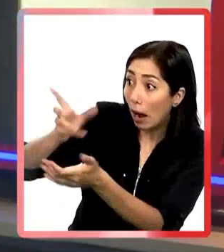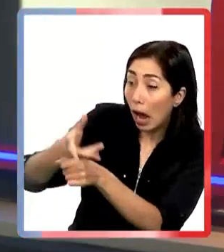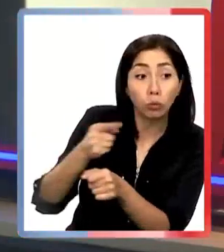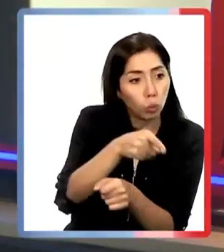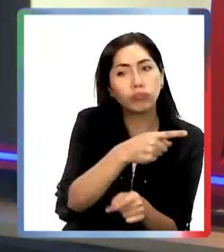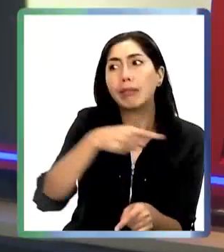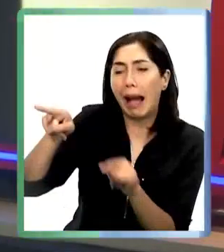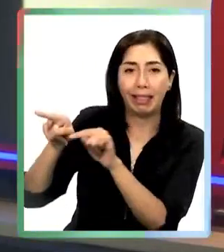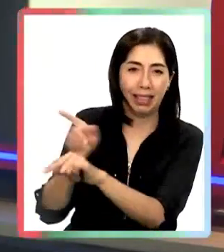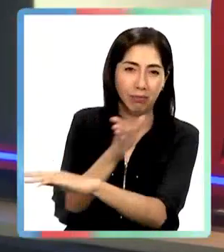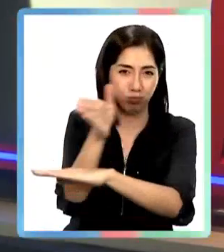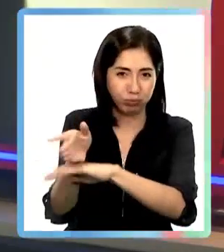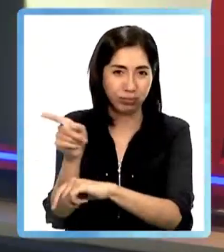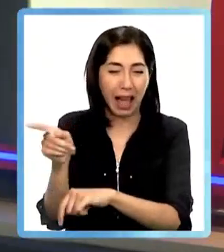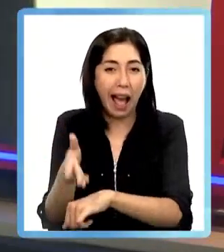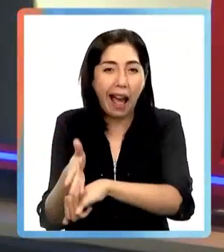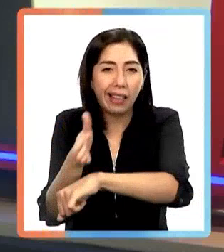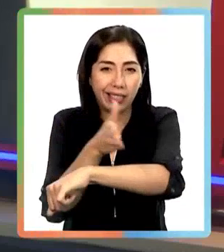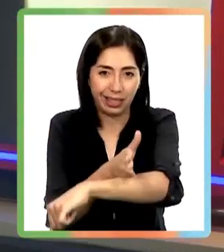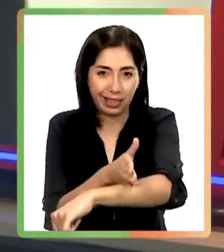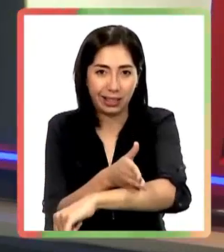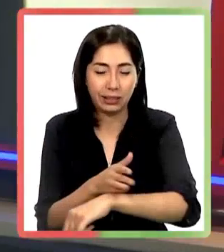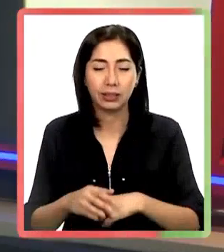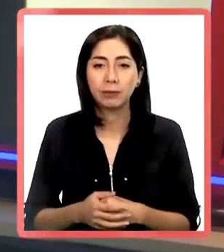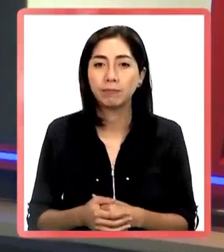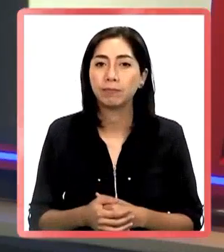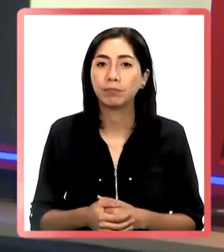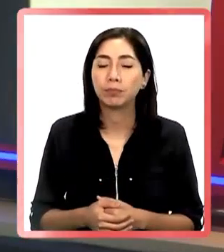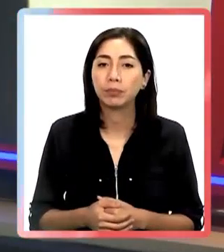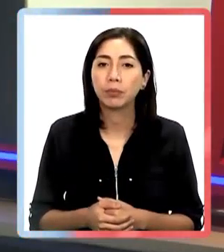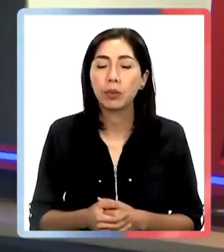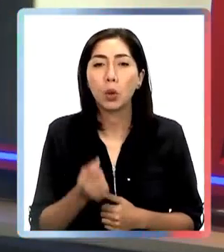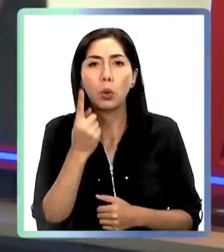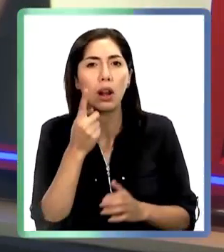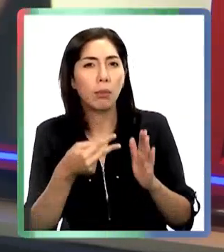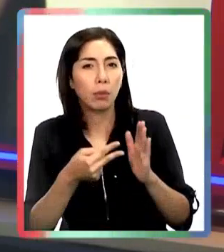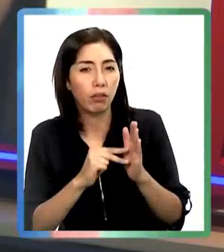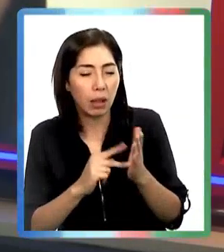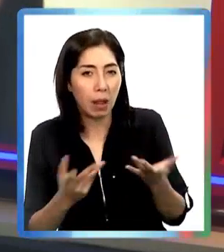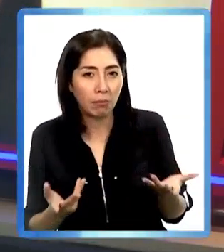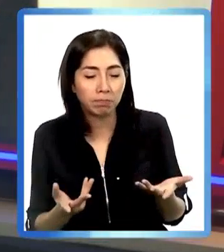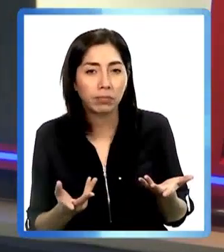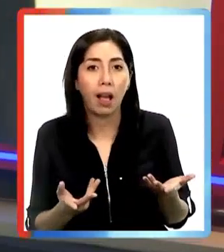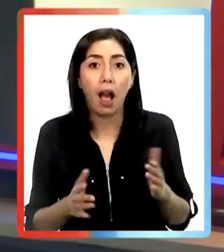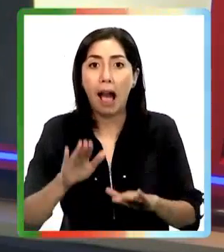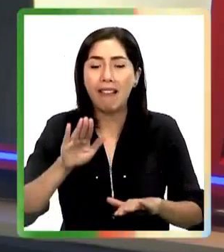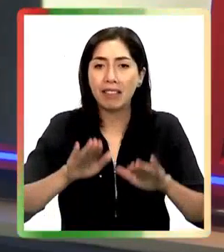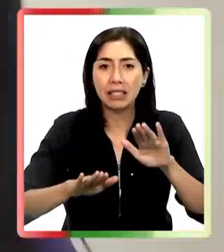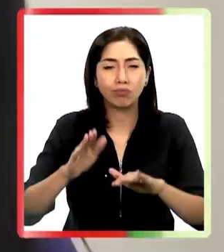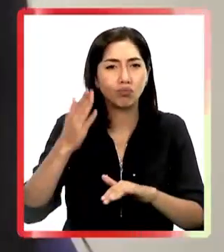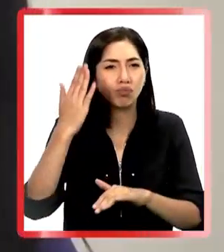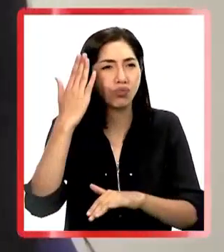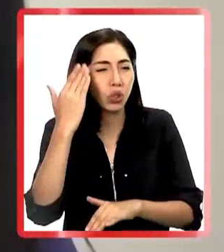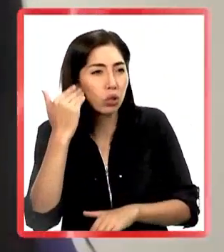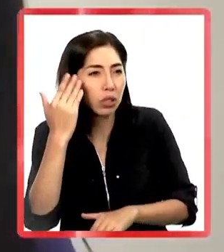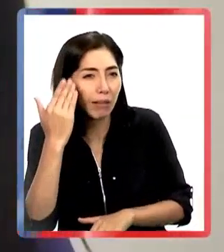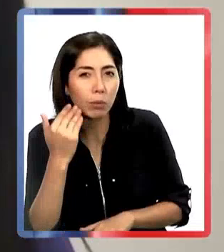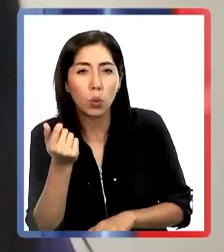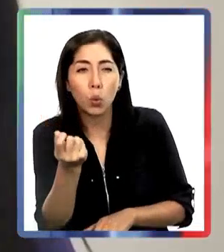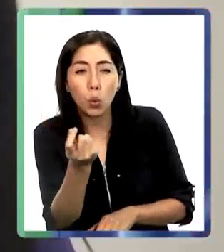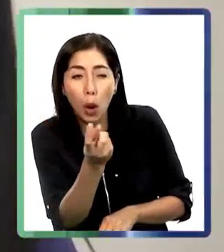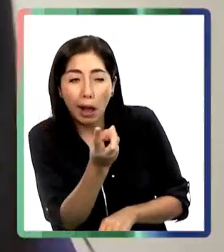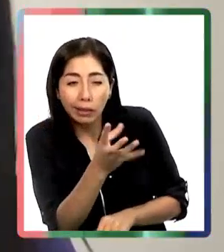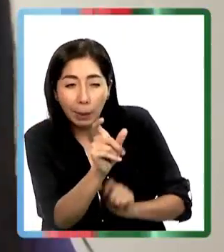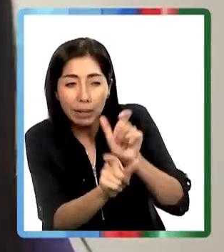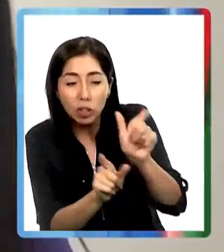estos especialistas. Entonces, ¿cuál es el tema más relevante en esta materia? Que no sabemos ni siquiera cuánto es la cantidad de